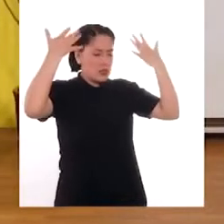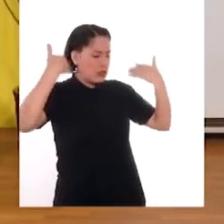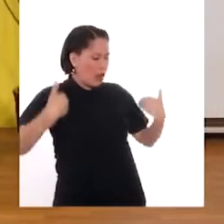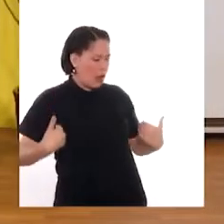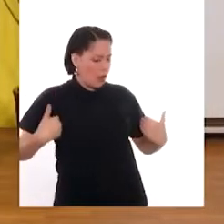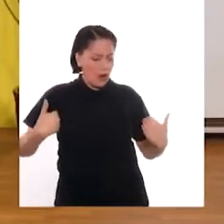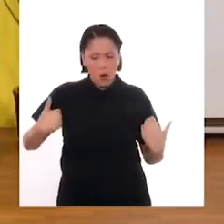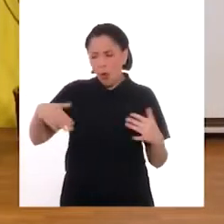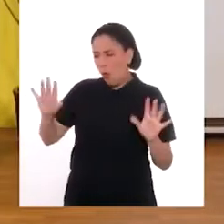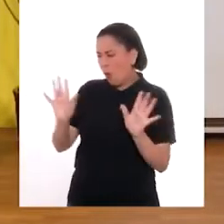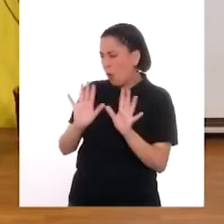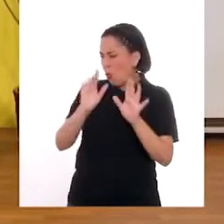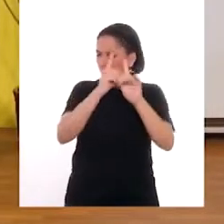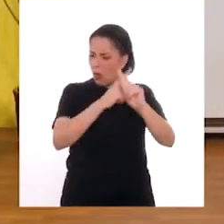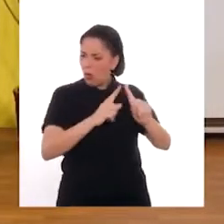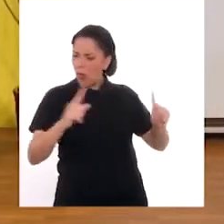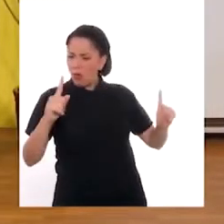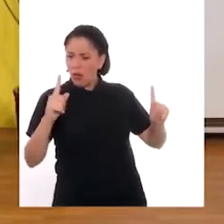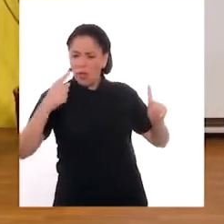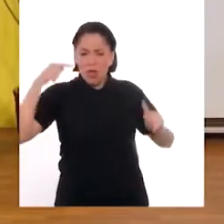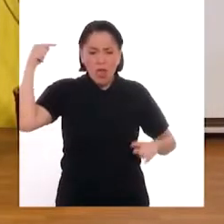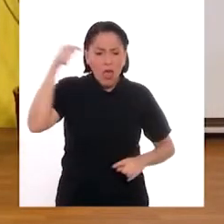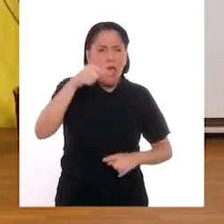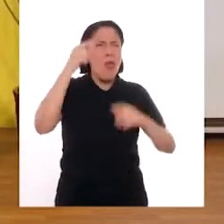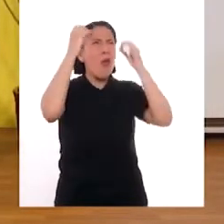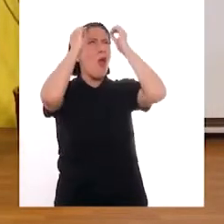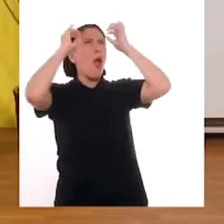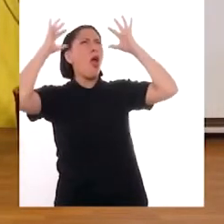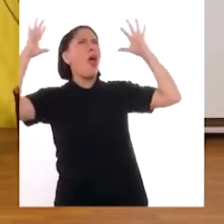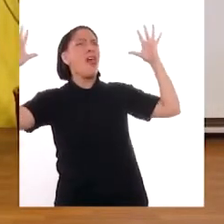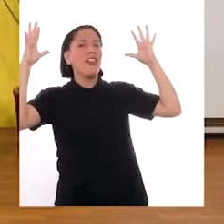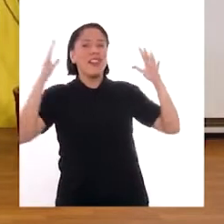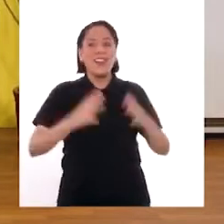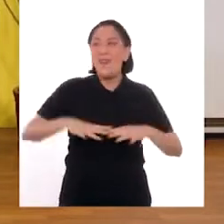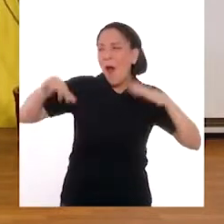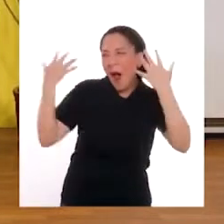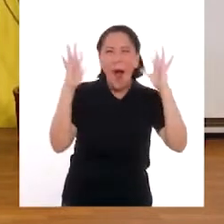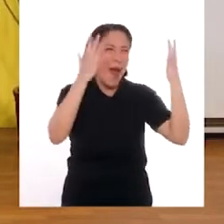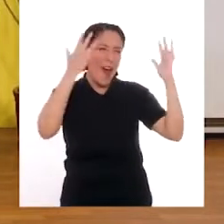Ser o no ser. He ahí el dilema.